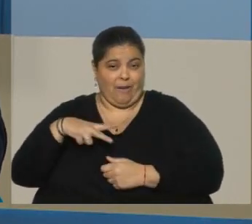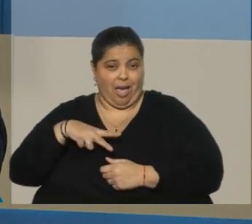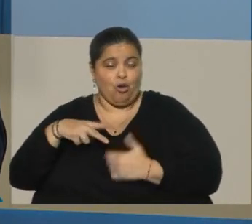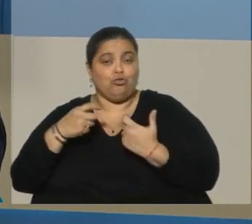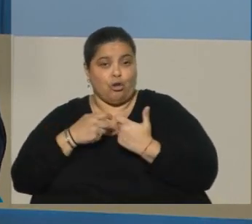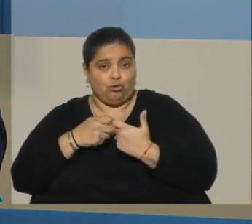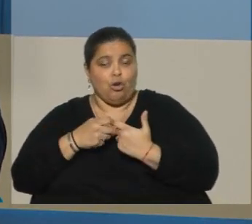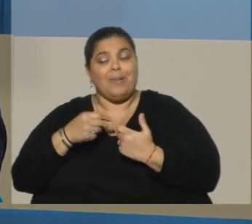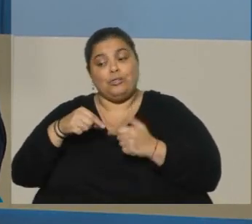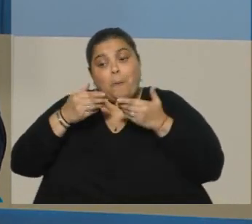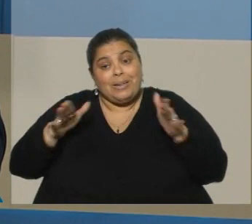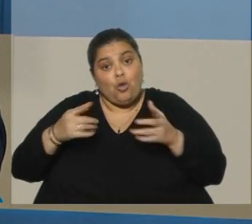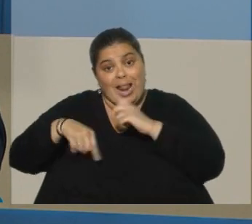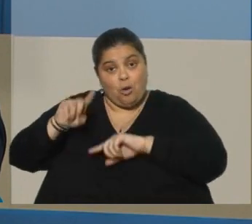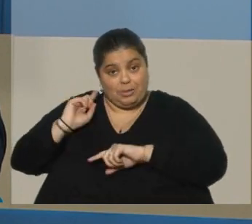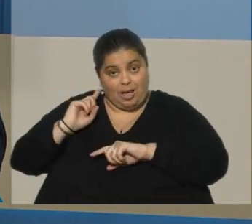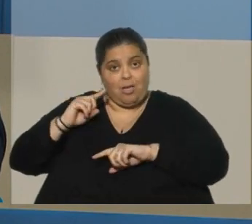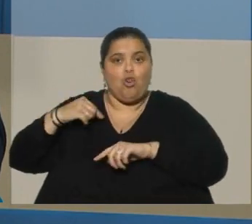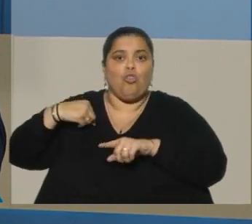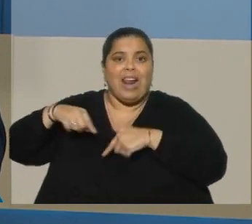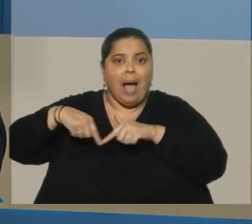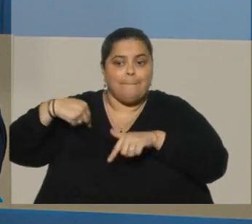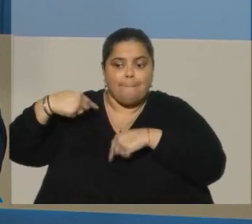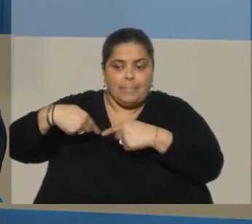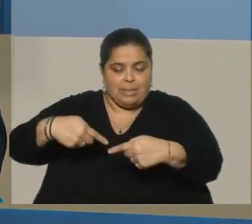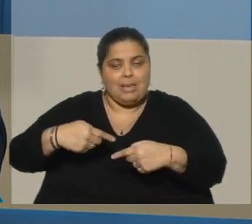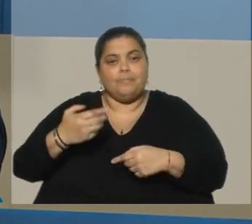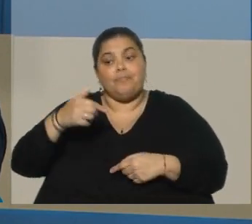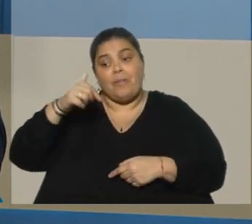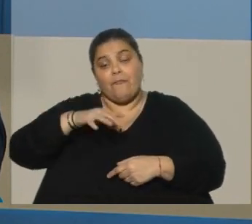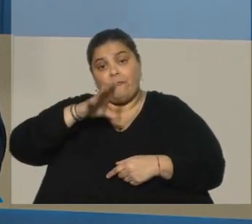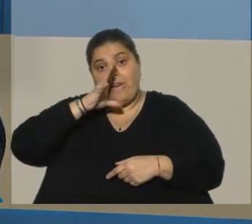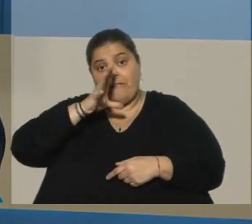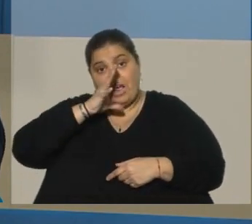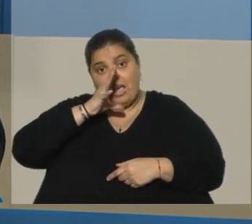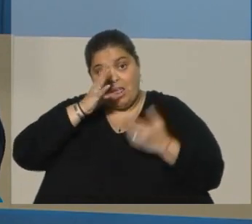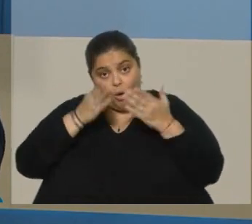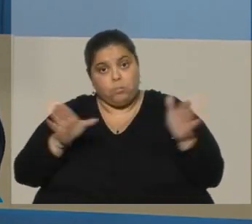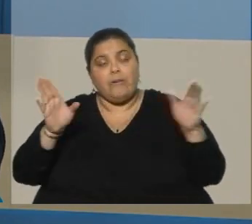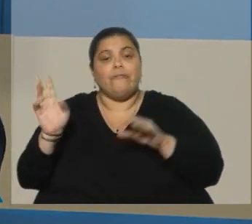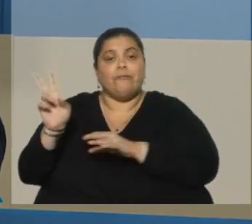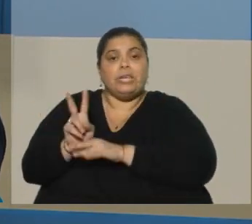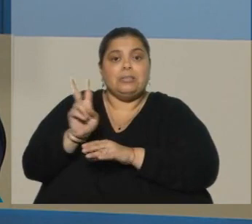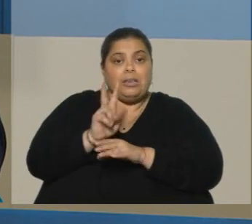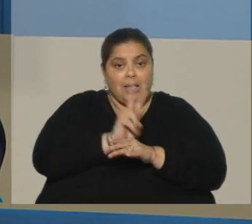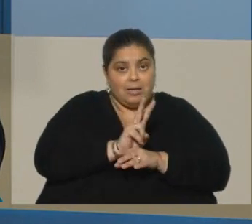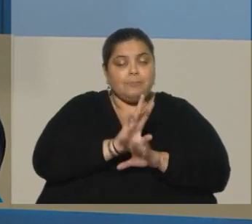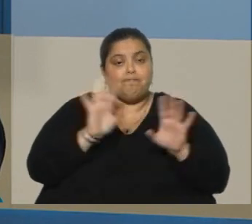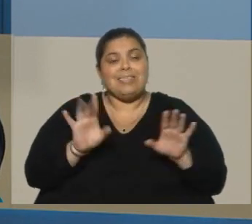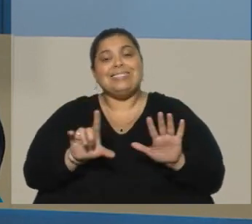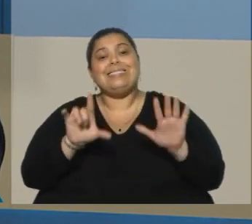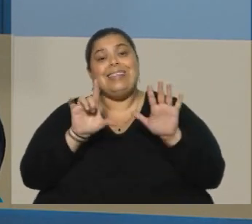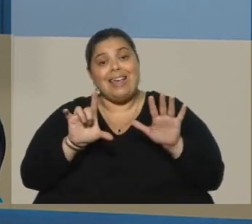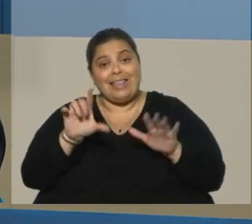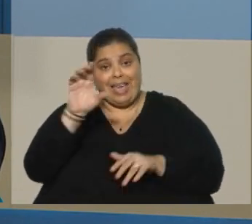año pasado y desde el mes de febrero, si mal no recuerdo, que se abrieron las visitas, hubo 7 empresas